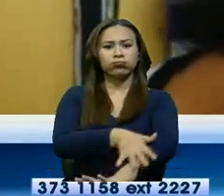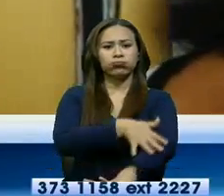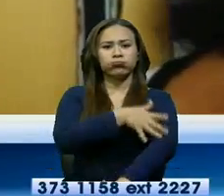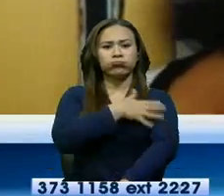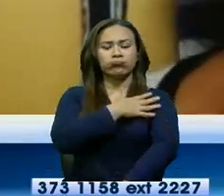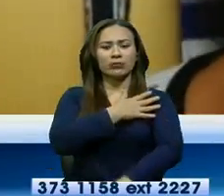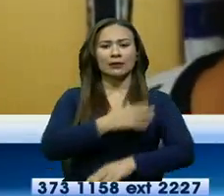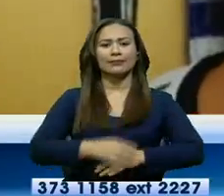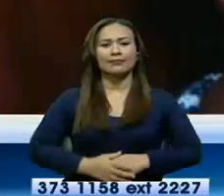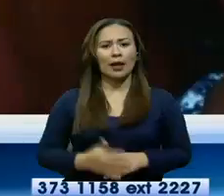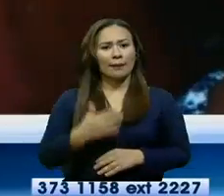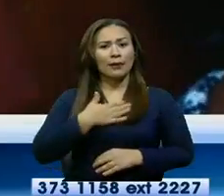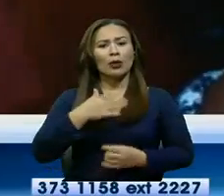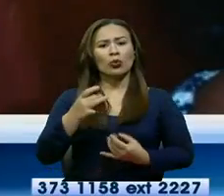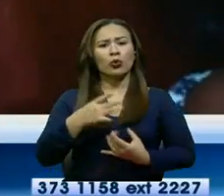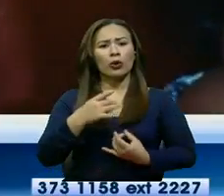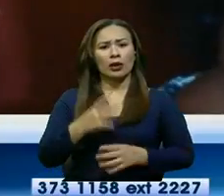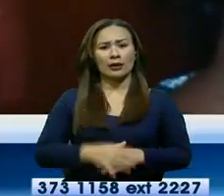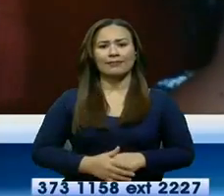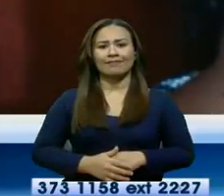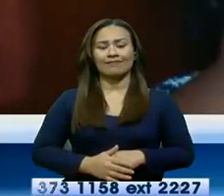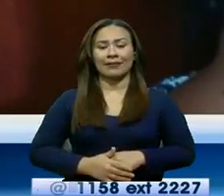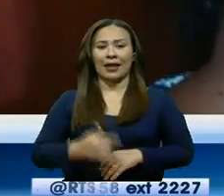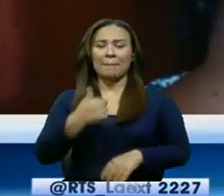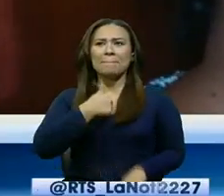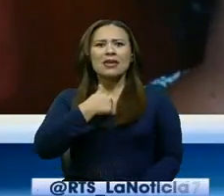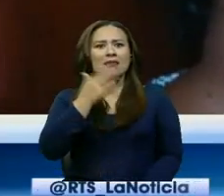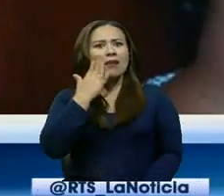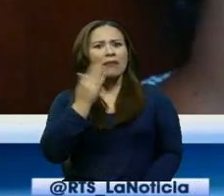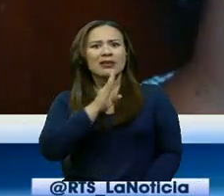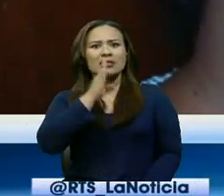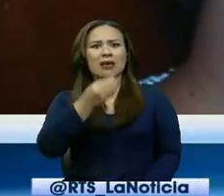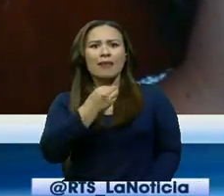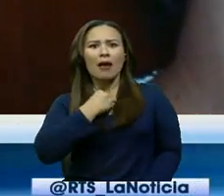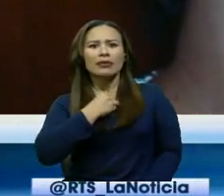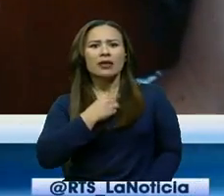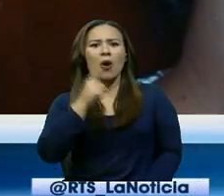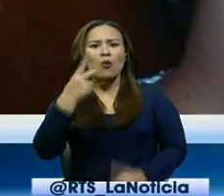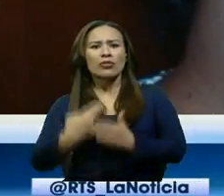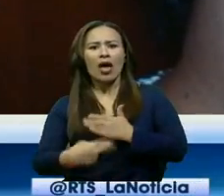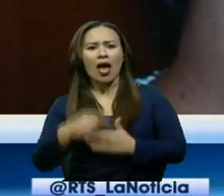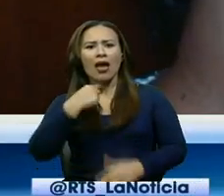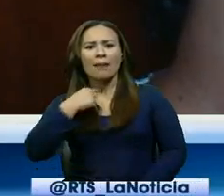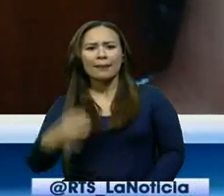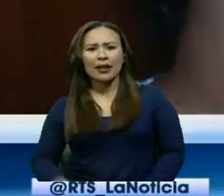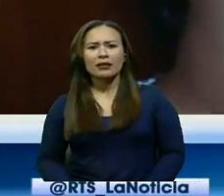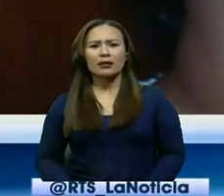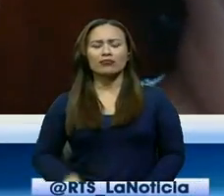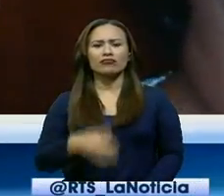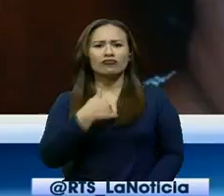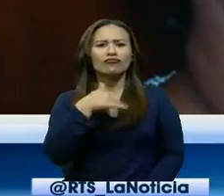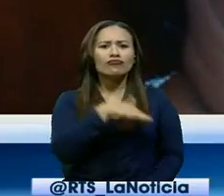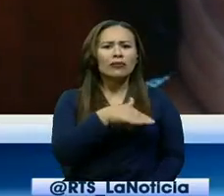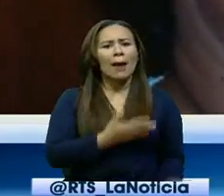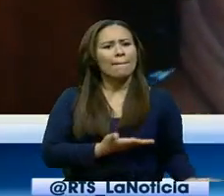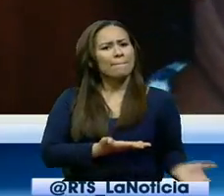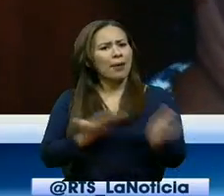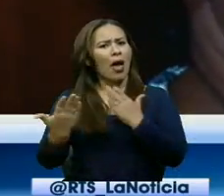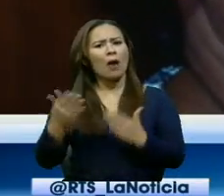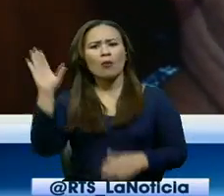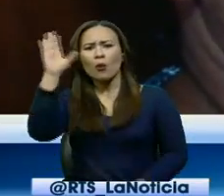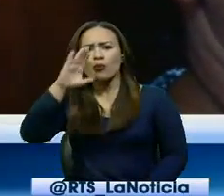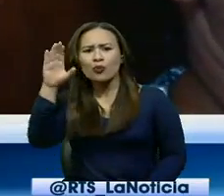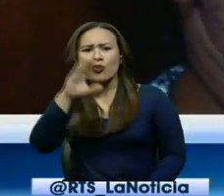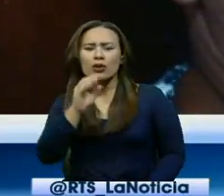Entonces es algo doloroso. Mi mami siempre nos conversaba, pero nosotros decíamos, mami, pero si ella vive, ¿y por qué no nos